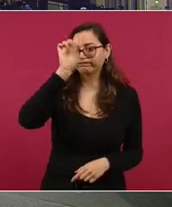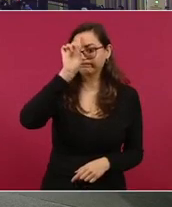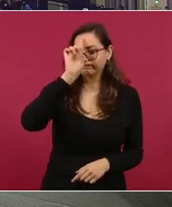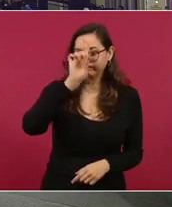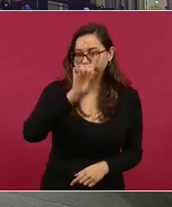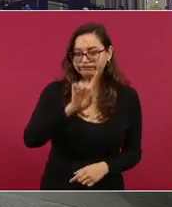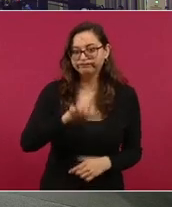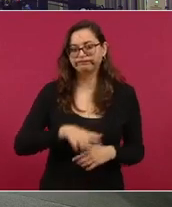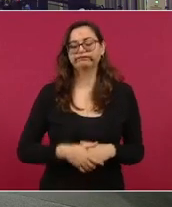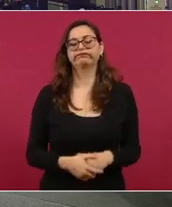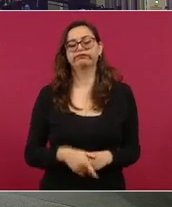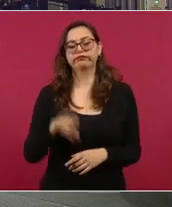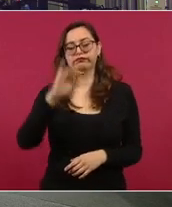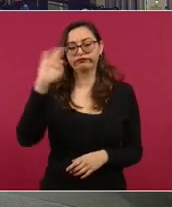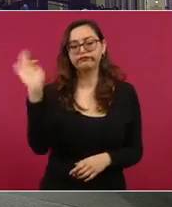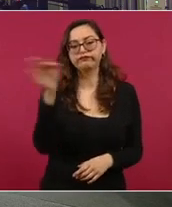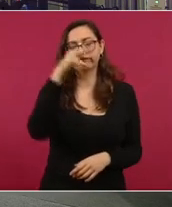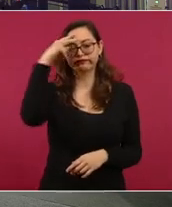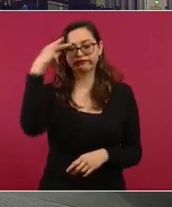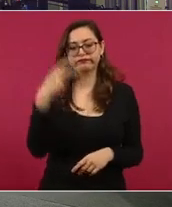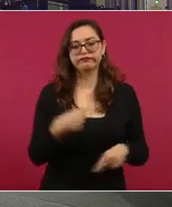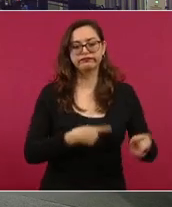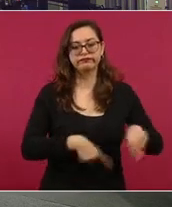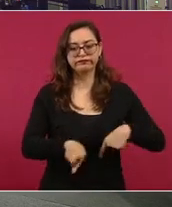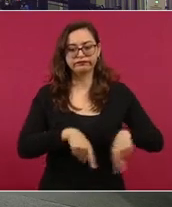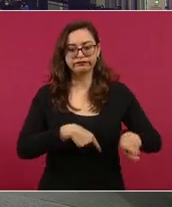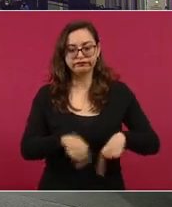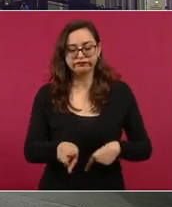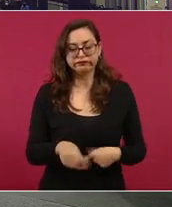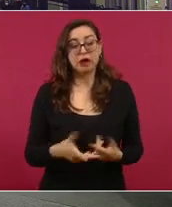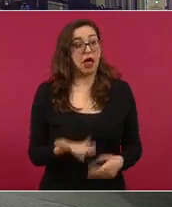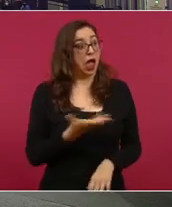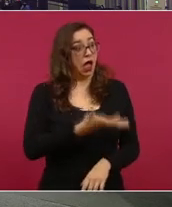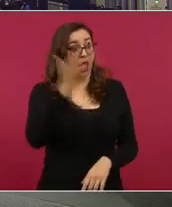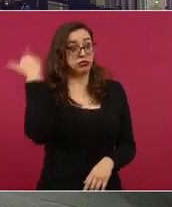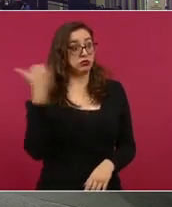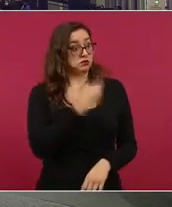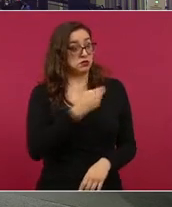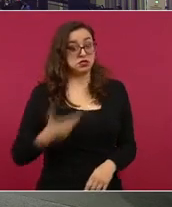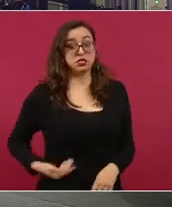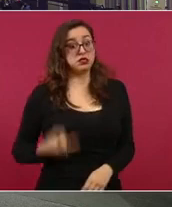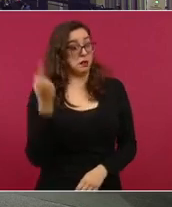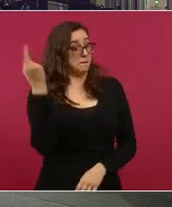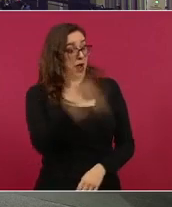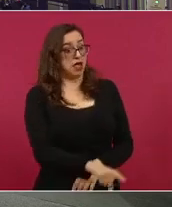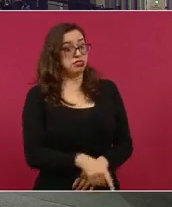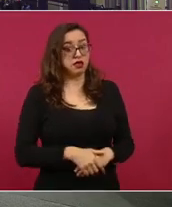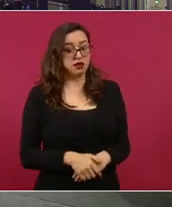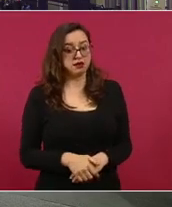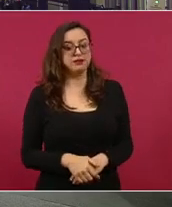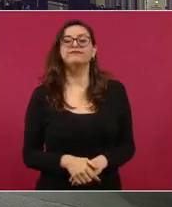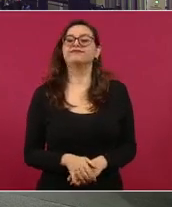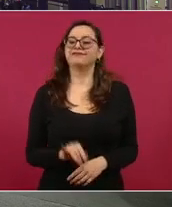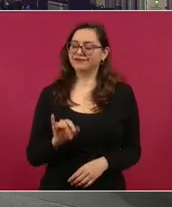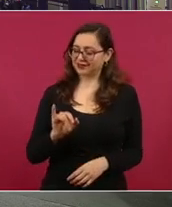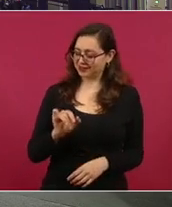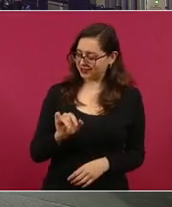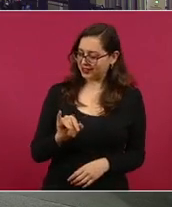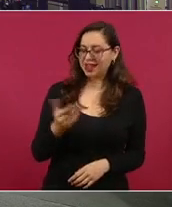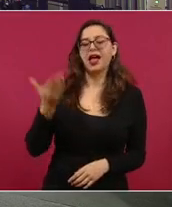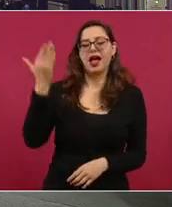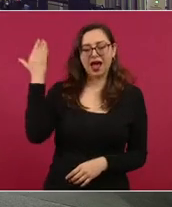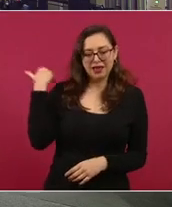la Federación de Fútbol. Porque era decreto tal cual. Sí, pero para